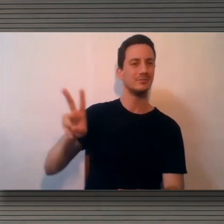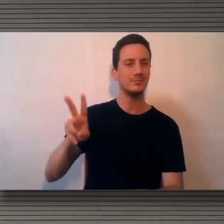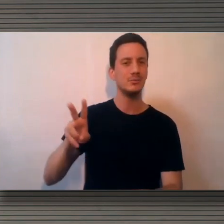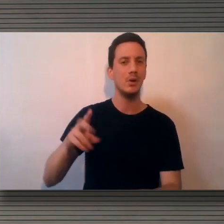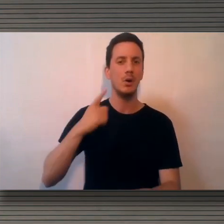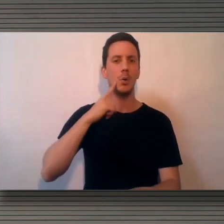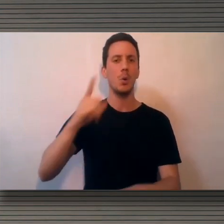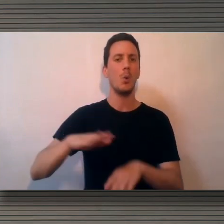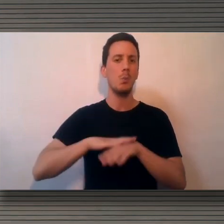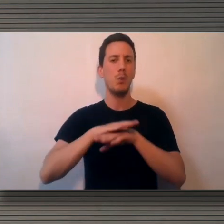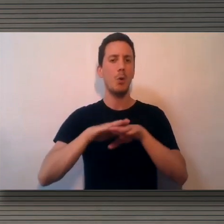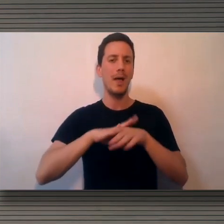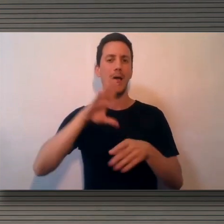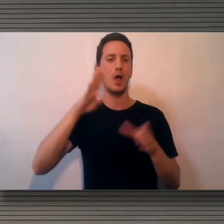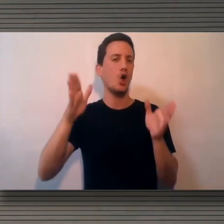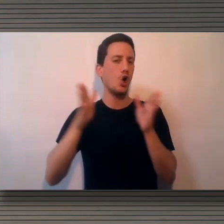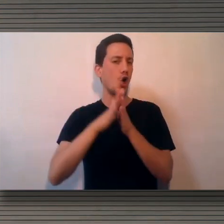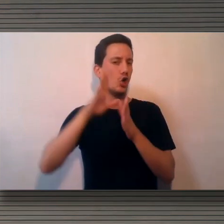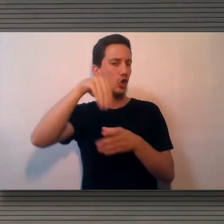una pomada con corticoides,